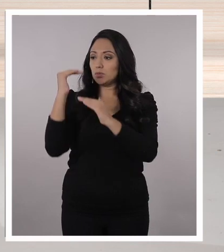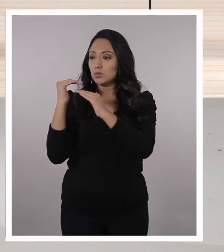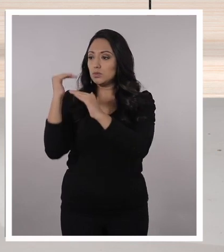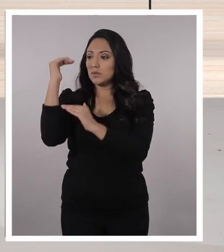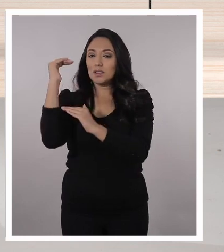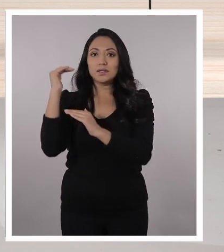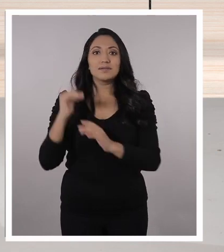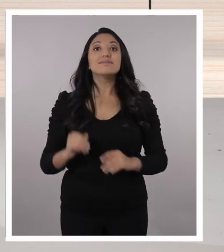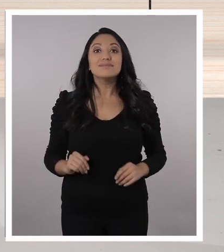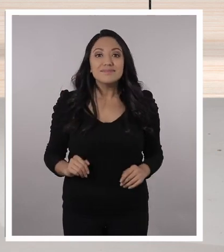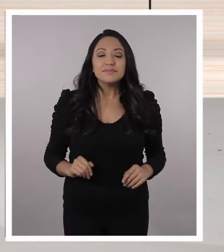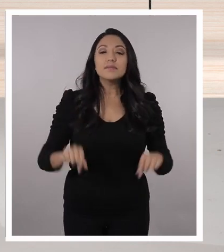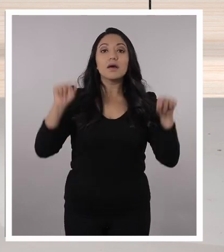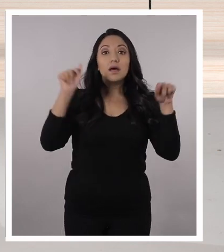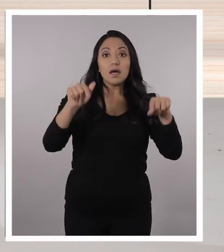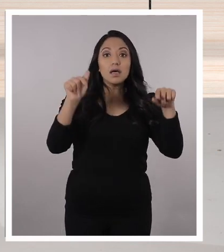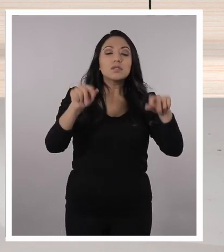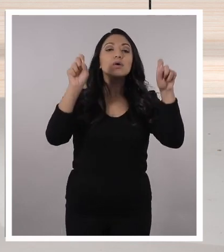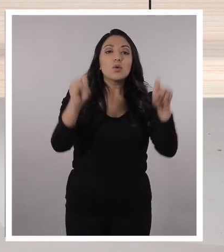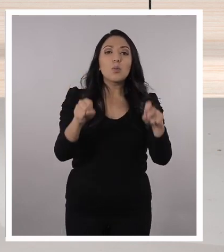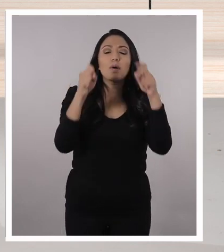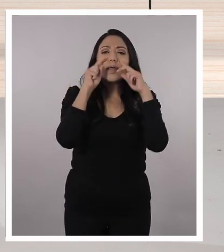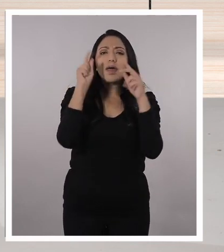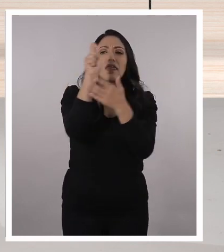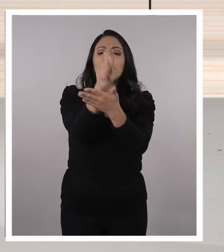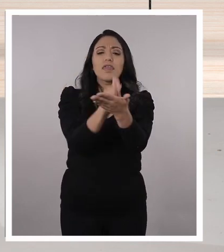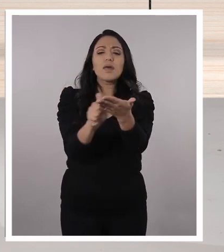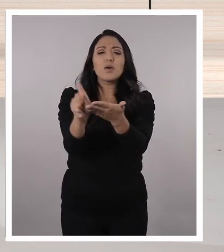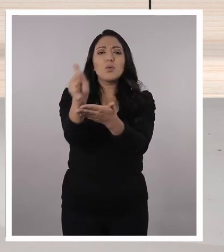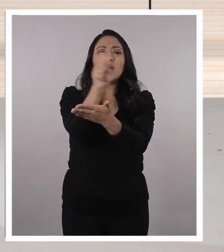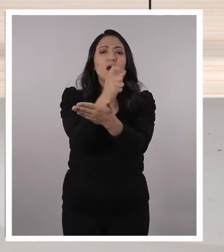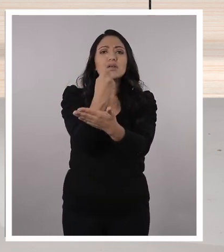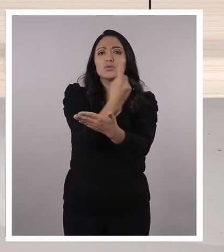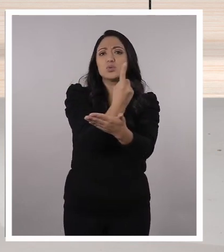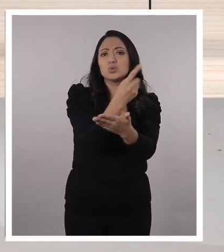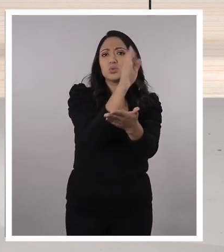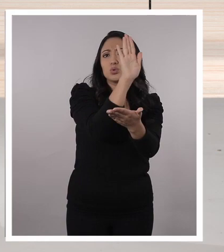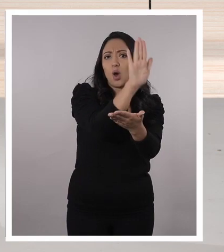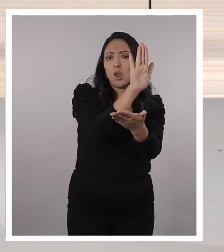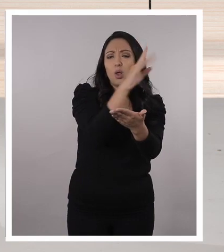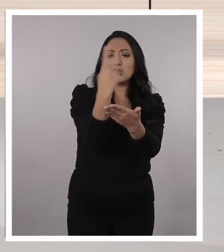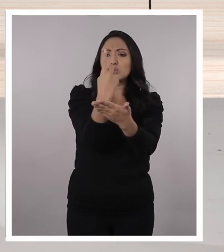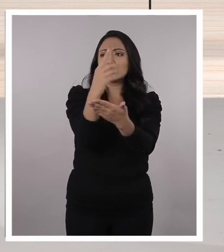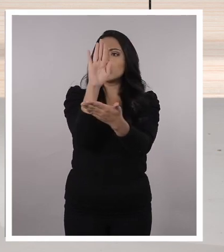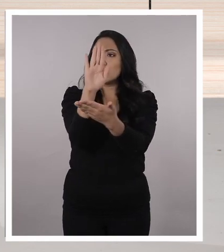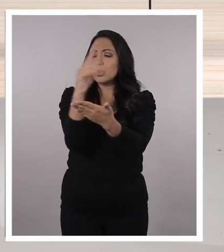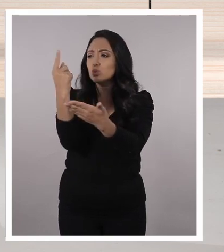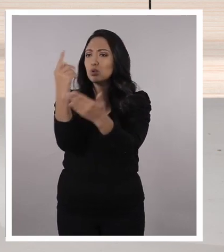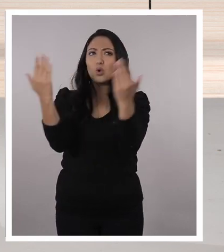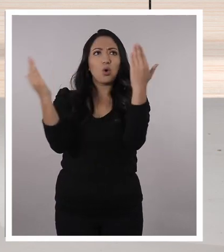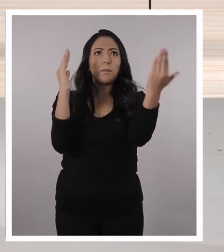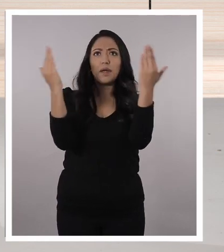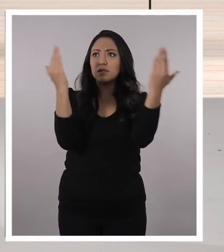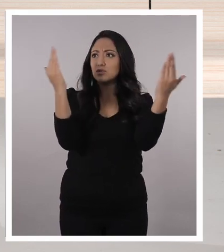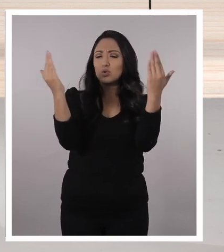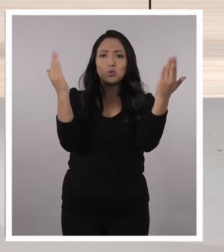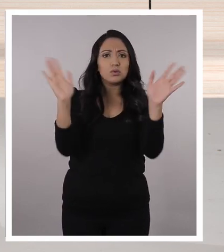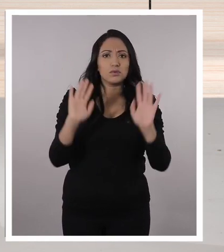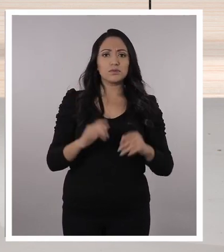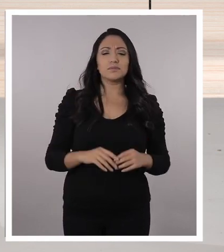ellas. Lo bueno de estos gráficos es que me permite dibujarlos de manera solitaria y además compararlos entre